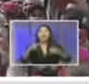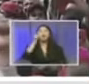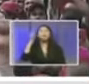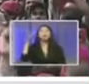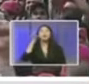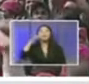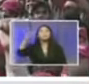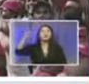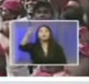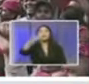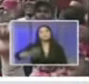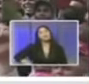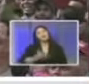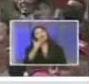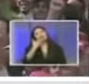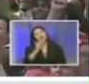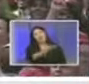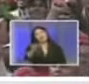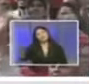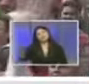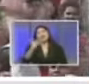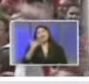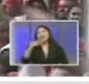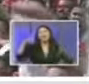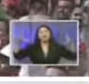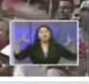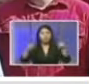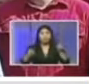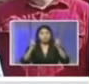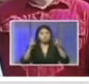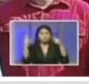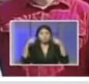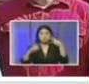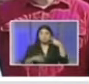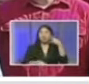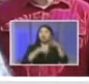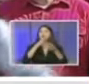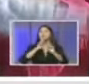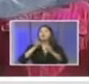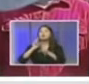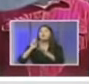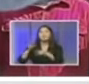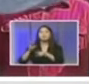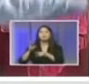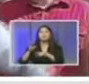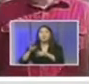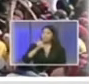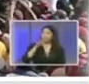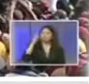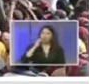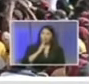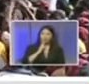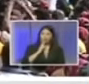organización establece que solamente los gobiernos miembros pueden solicitar la activación de este mecanismo precisamente para salvaguardar la